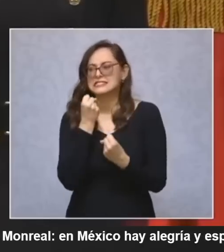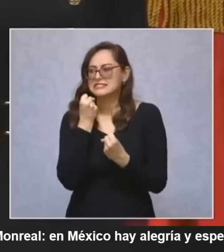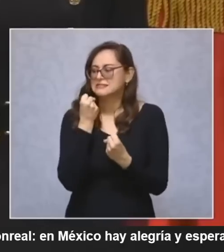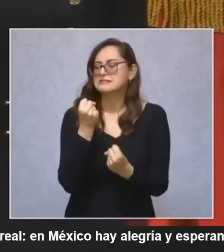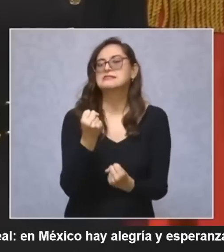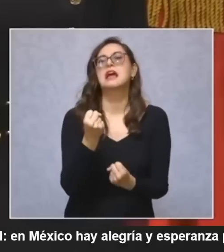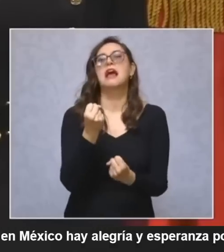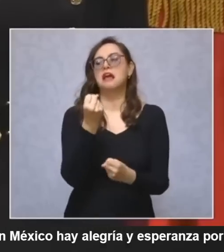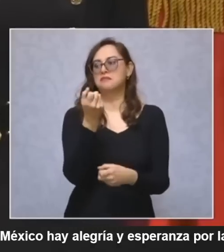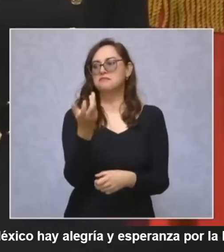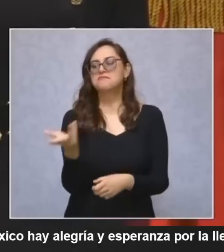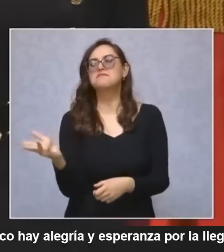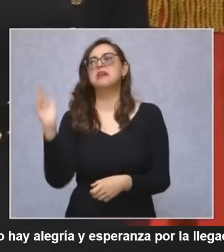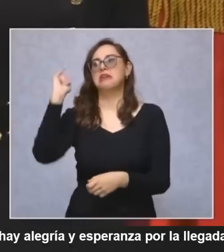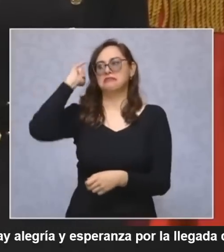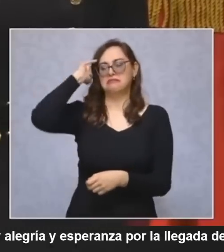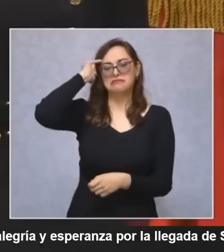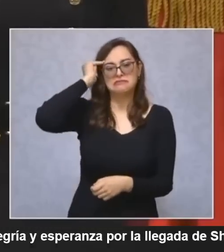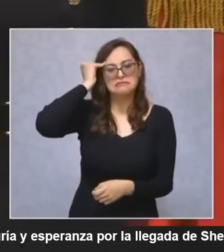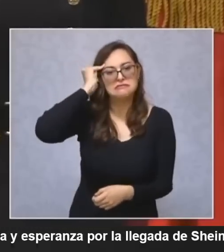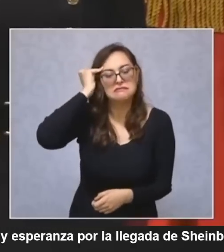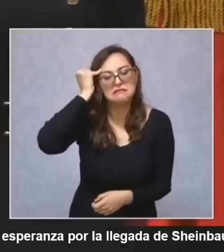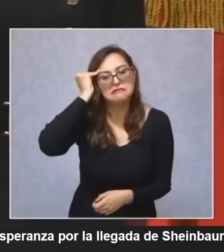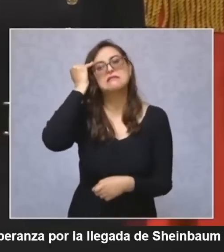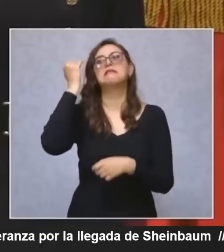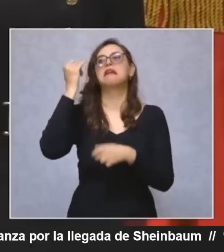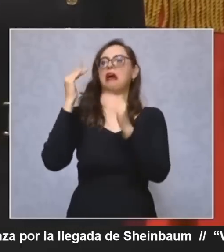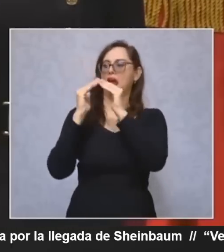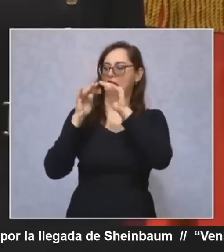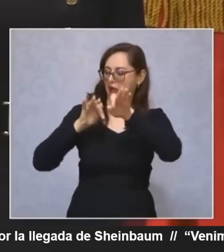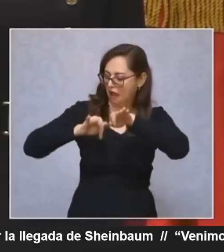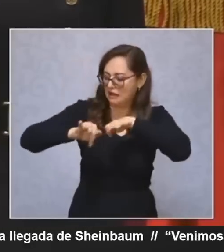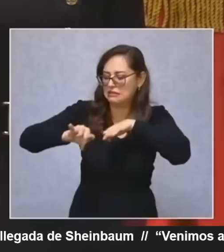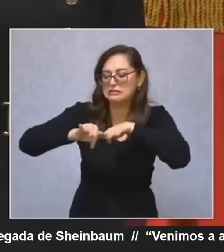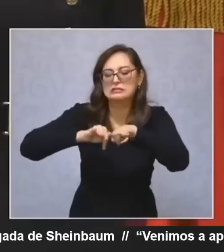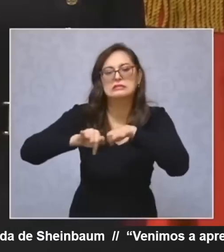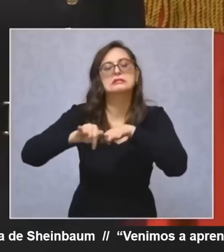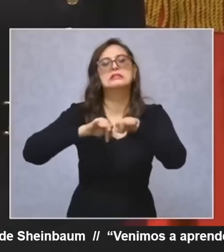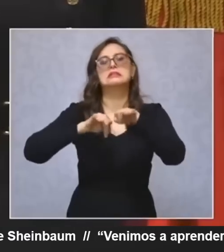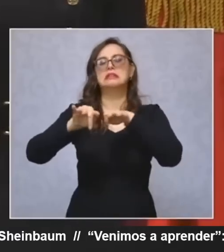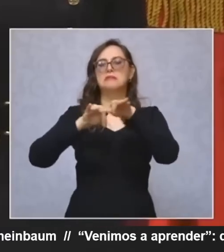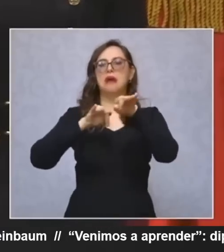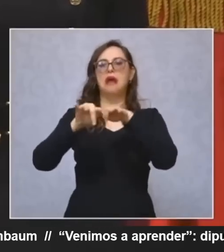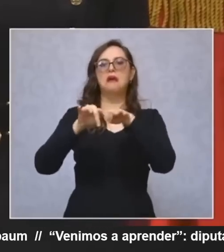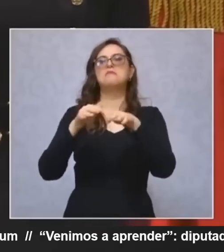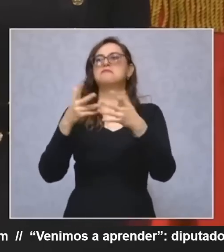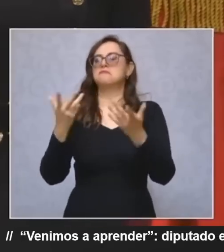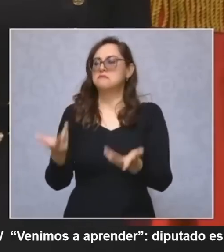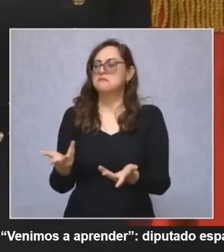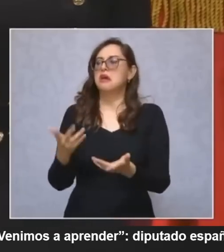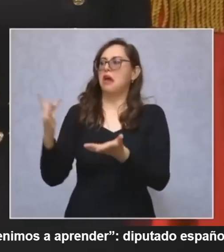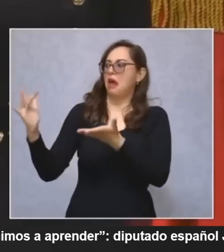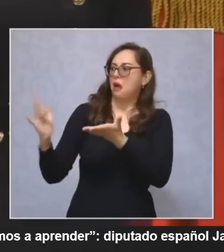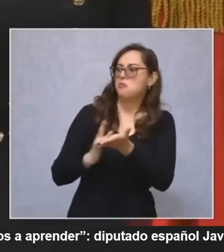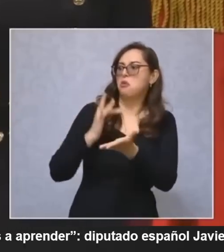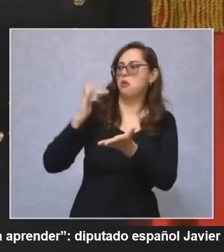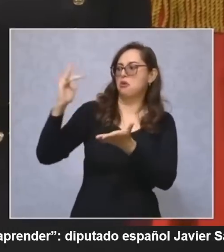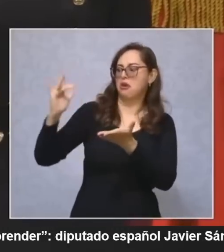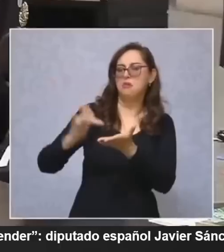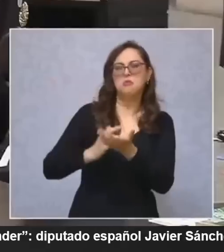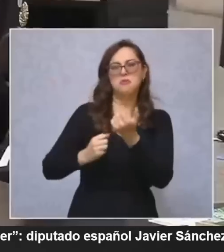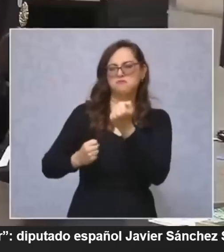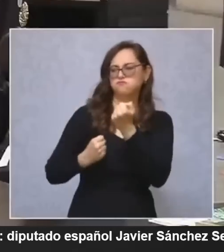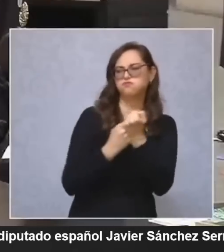Llegan las indígenas, las trabajadoras del hogar que salen de sus pueblos para apoyarnos a todas las